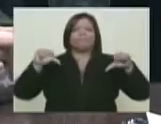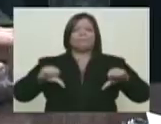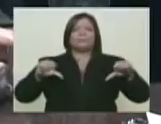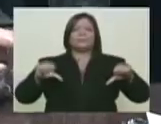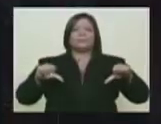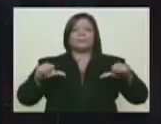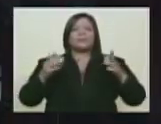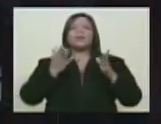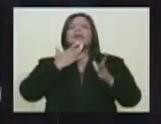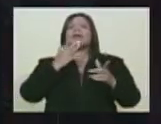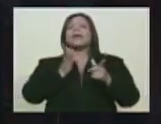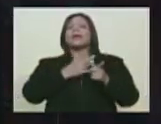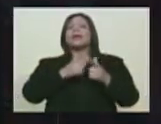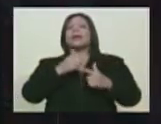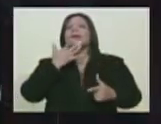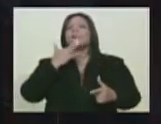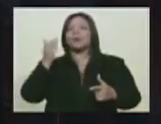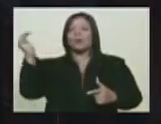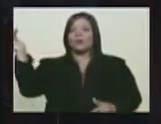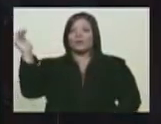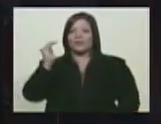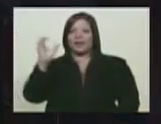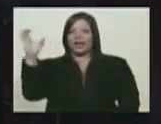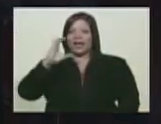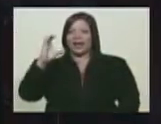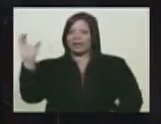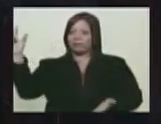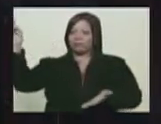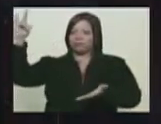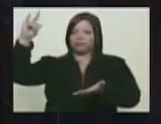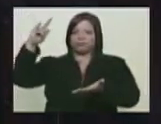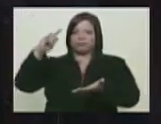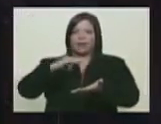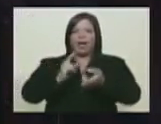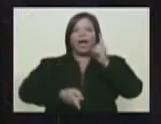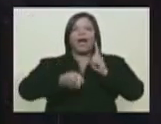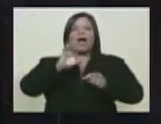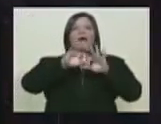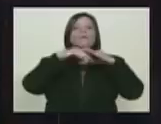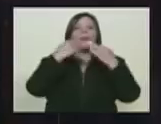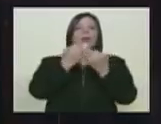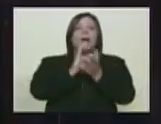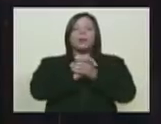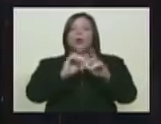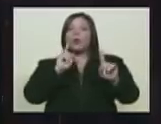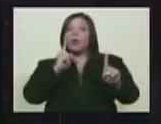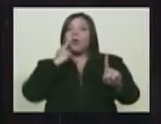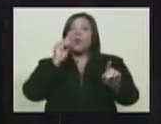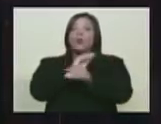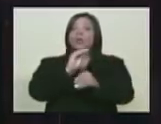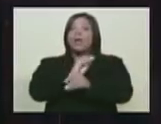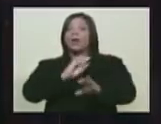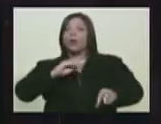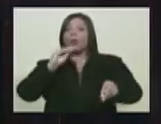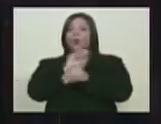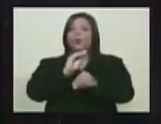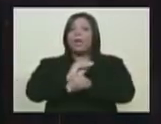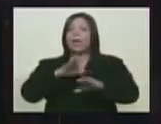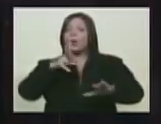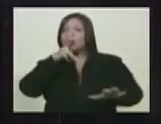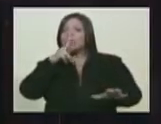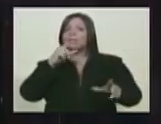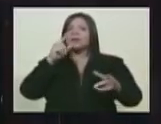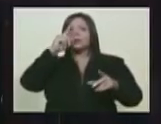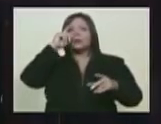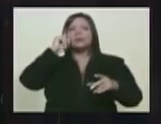¿no te pasó que cuando te venías a Caracas, de pronto algún familiar o algún amigo te dijo: oye, pero cuídate, que allí las cosas son de tal y